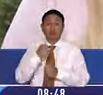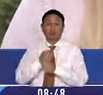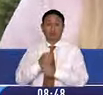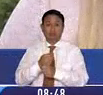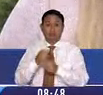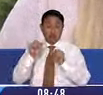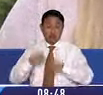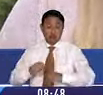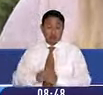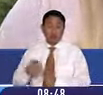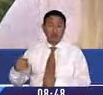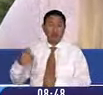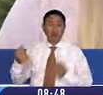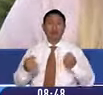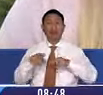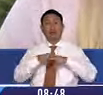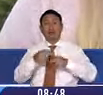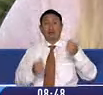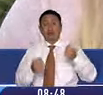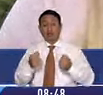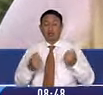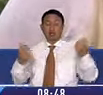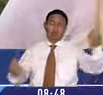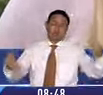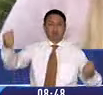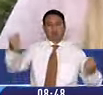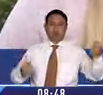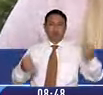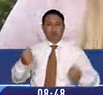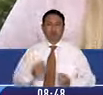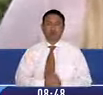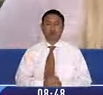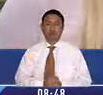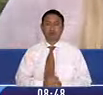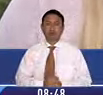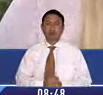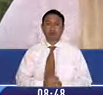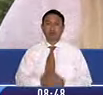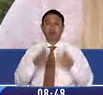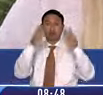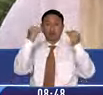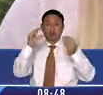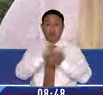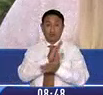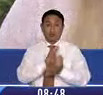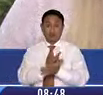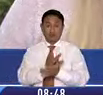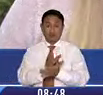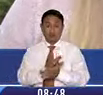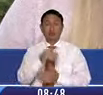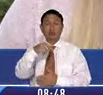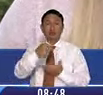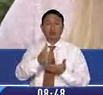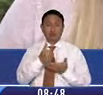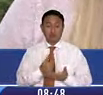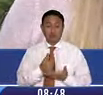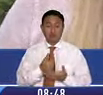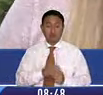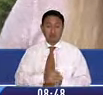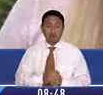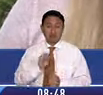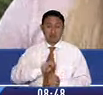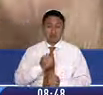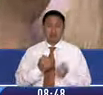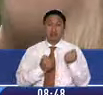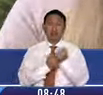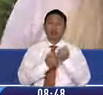Me permite manejar un taxi, manejar un camión, manejar una furgoneta escolar. Entonces, esto ya le permite que sea una opción de